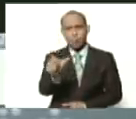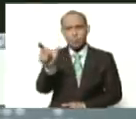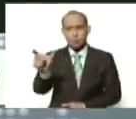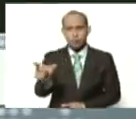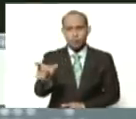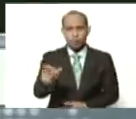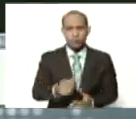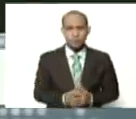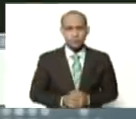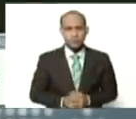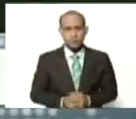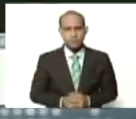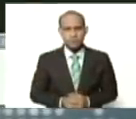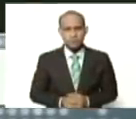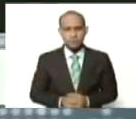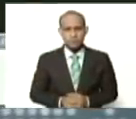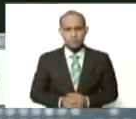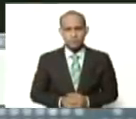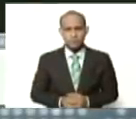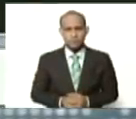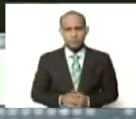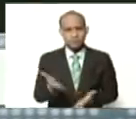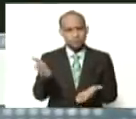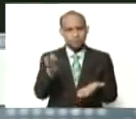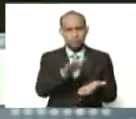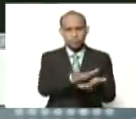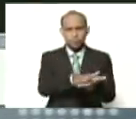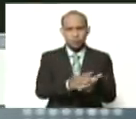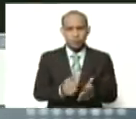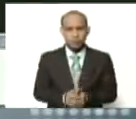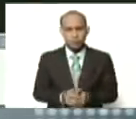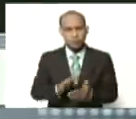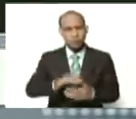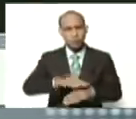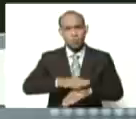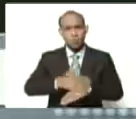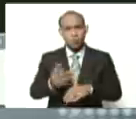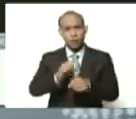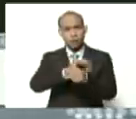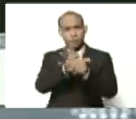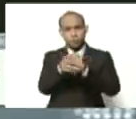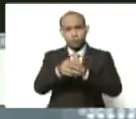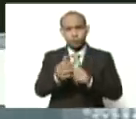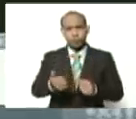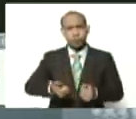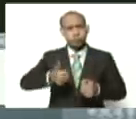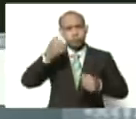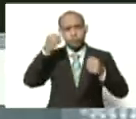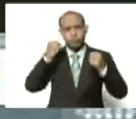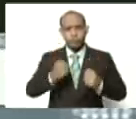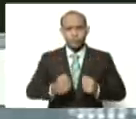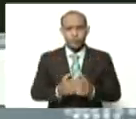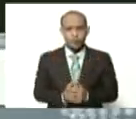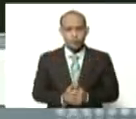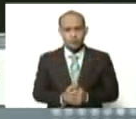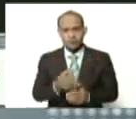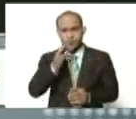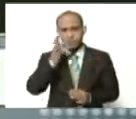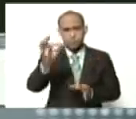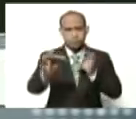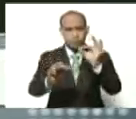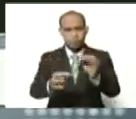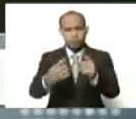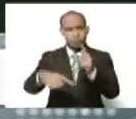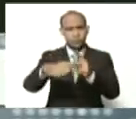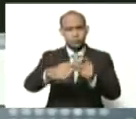de este caso. Murieron. Muy virulenta. Para transmitirse con una alta carga viral,